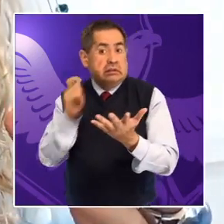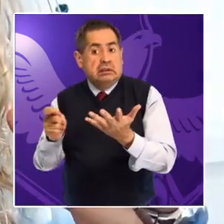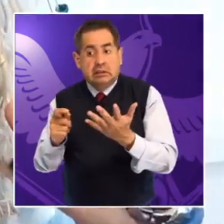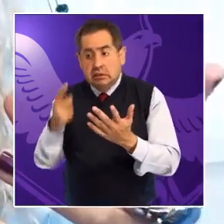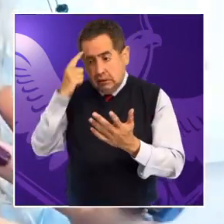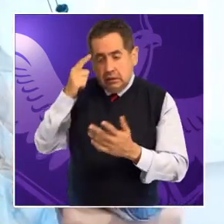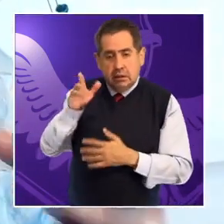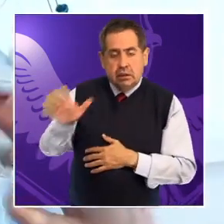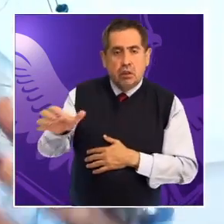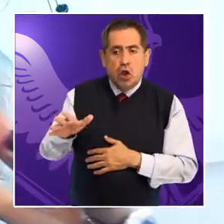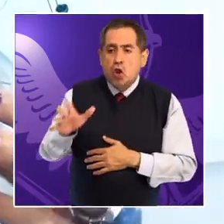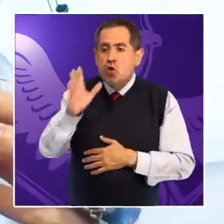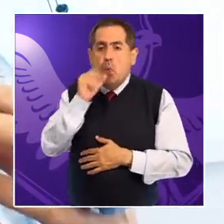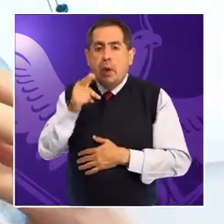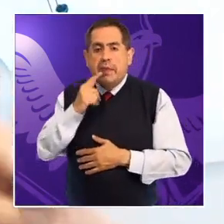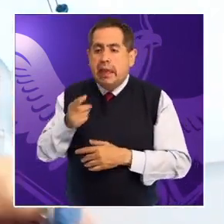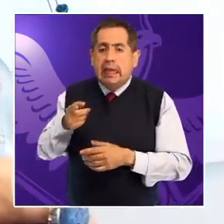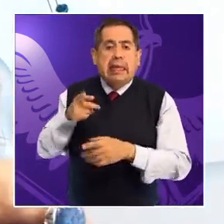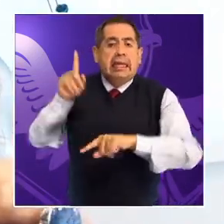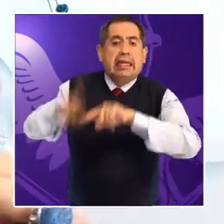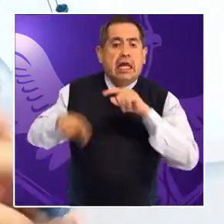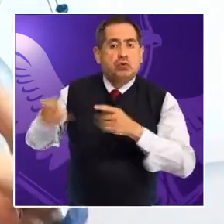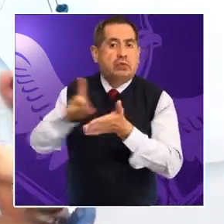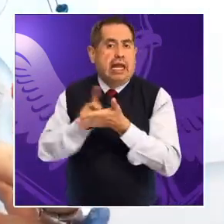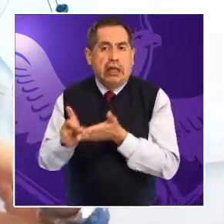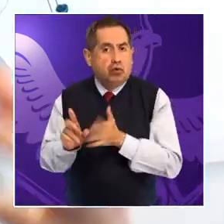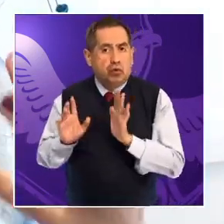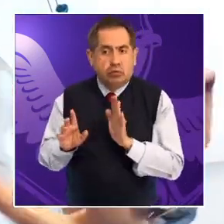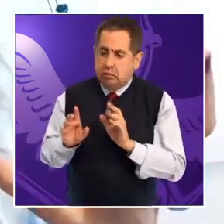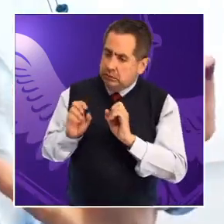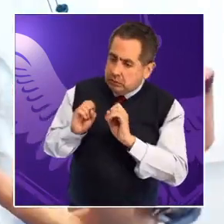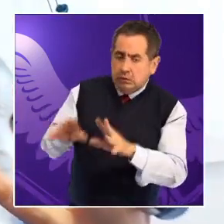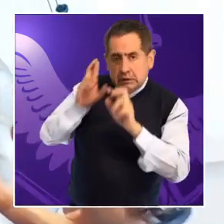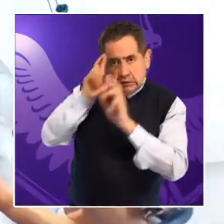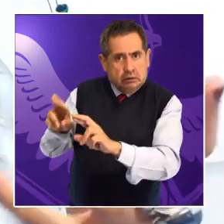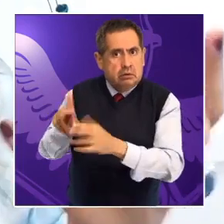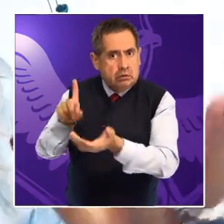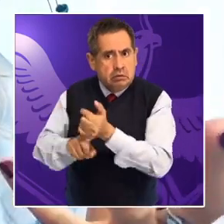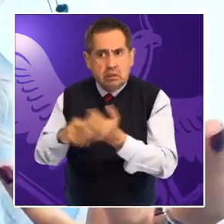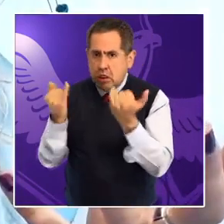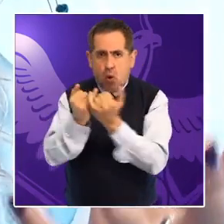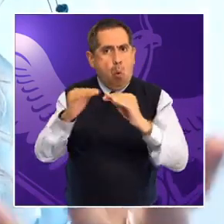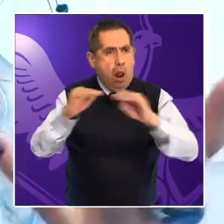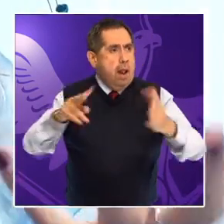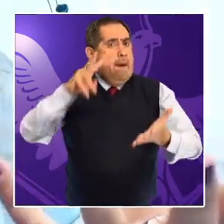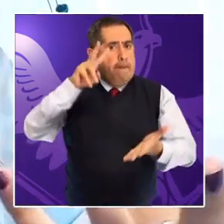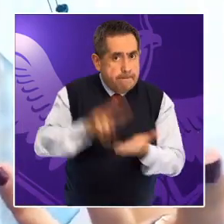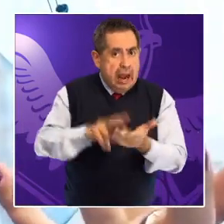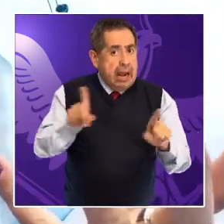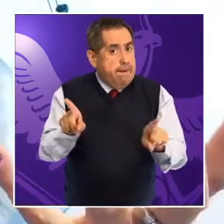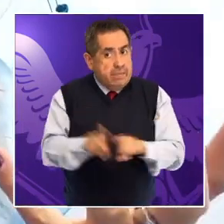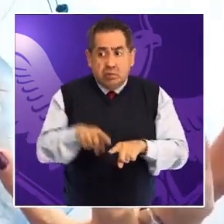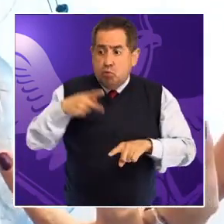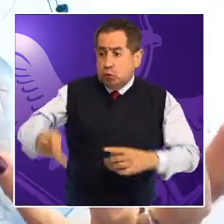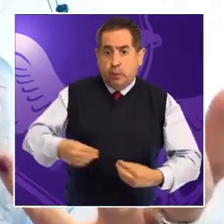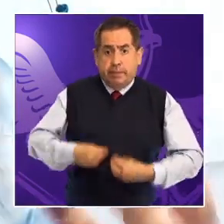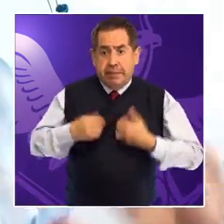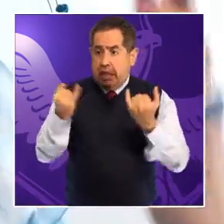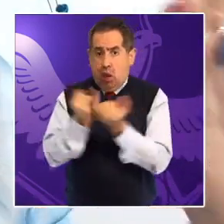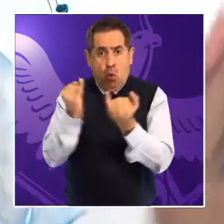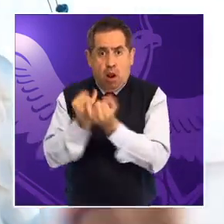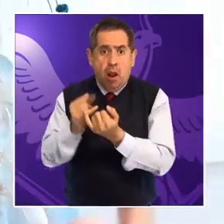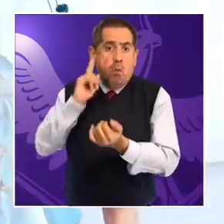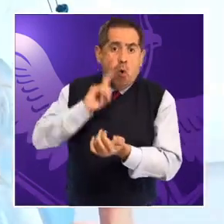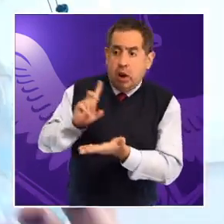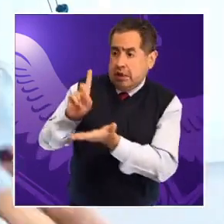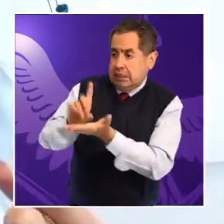de la persona. En este sentido, esto repercute en el igual valor de las vidas de las mujeres con discapacidad que el